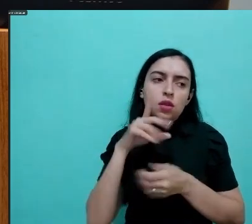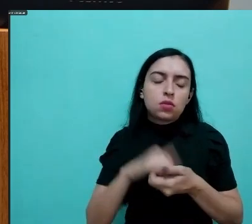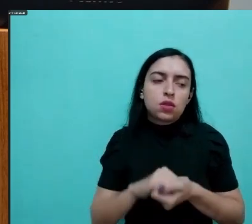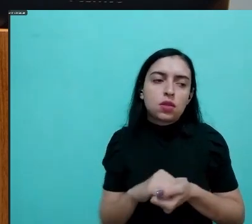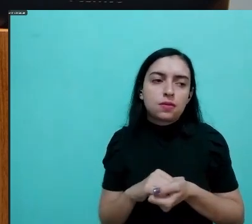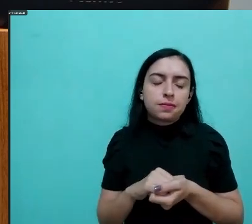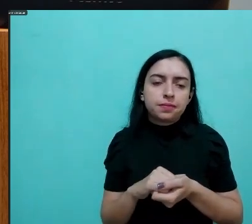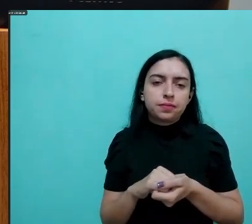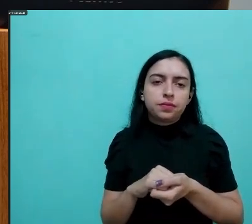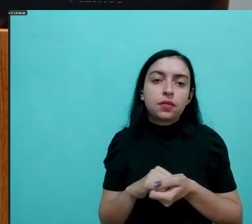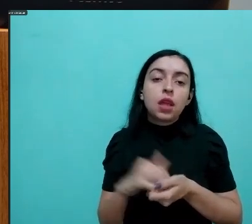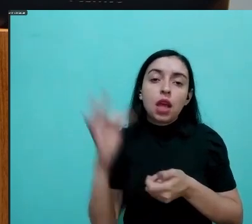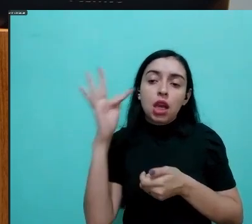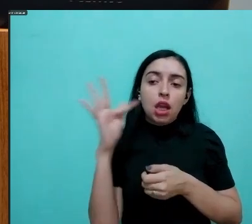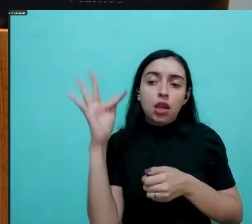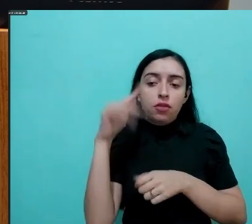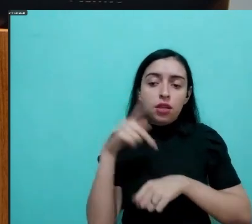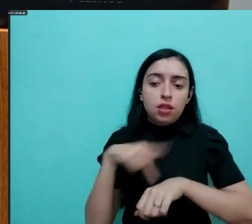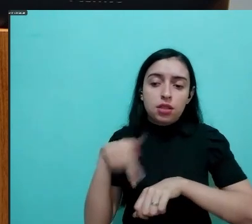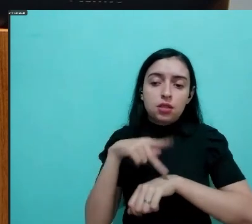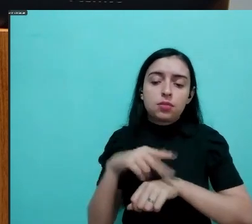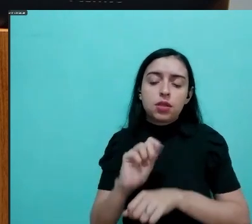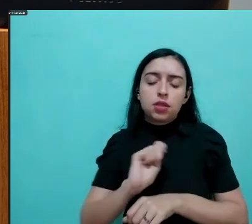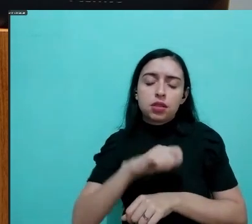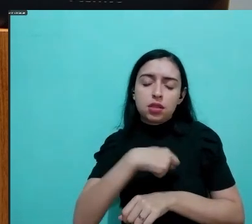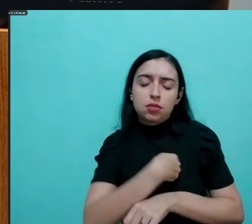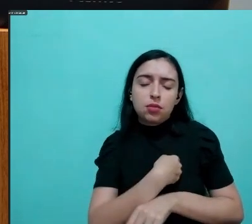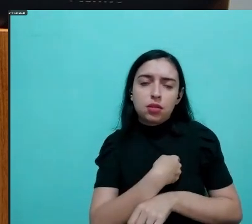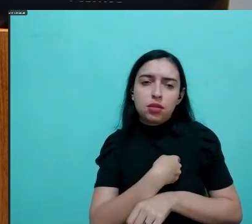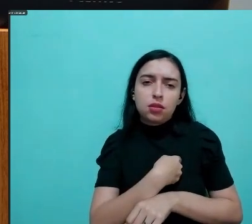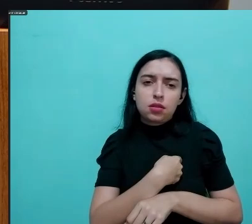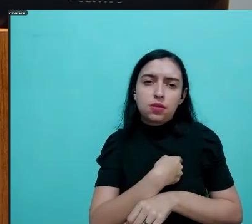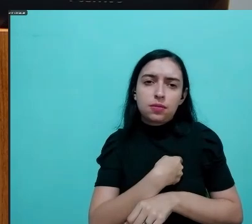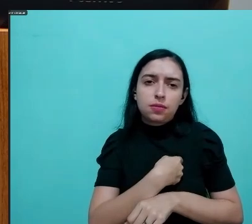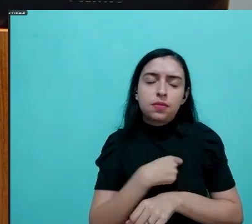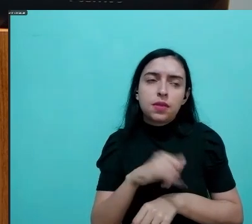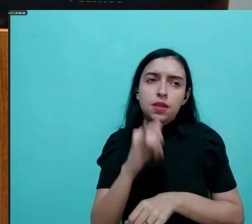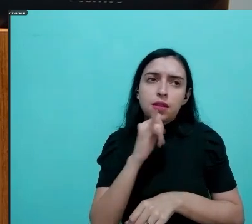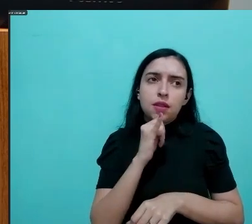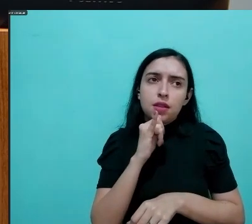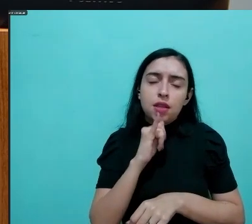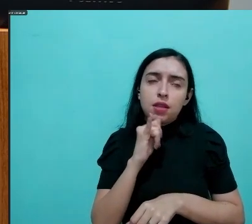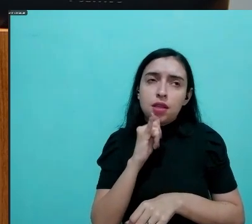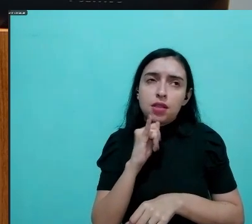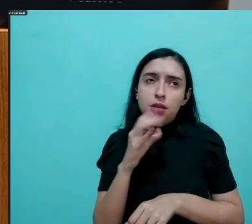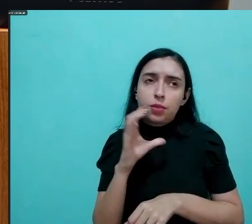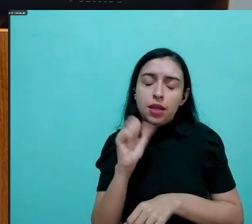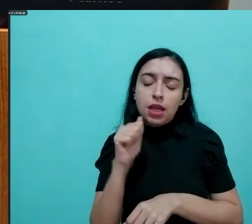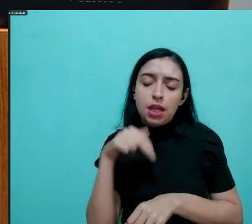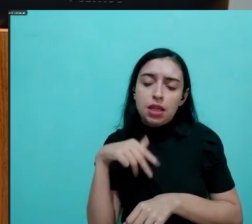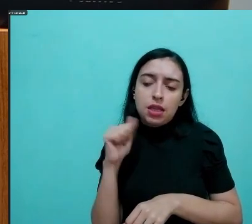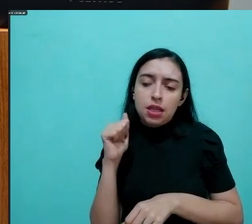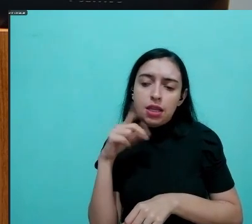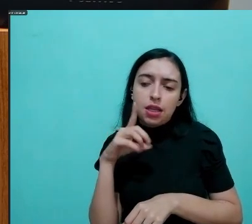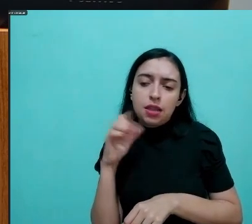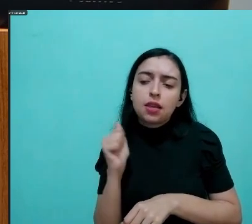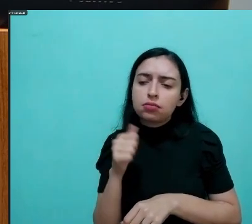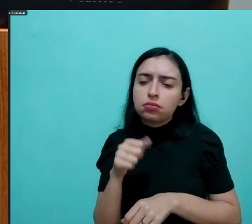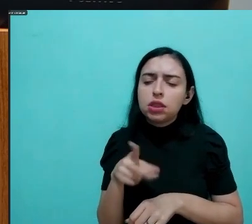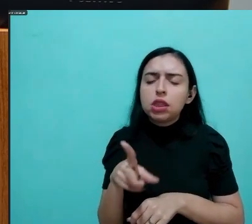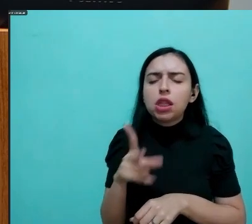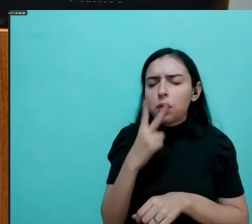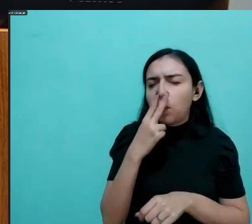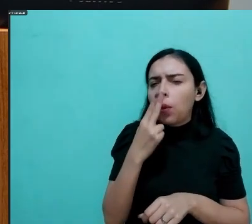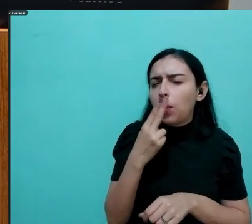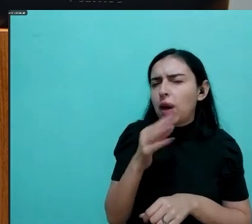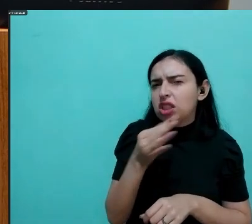En Francia y en Alemania o en Canadá, por ejemplo, hay una otra visión que consiste en